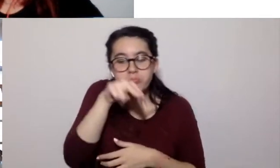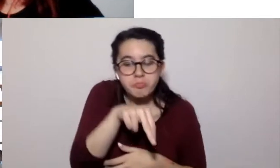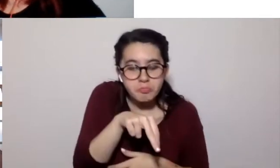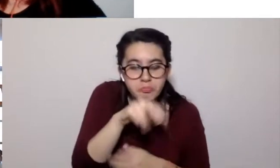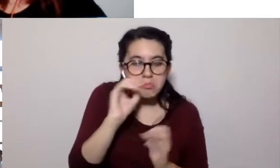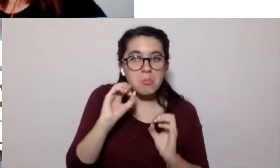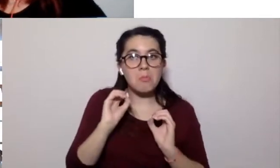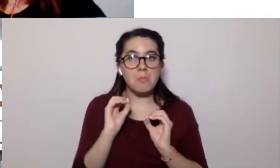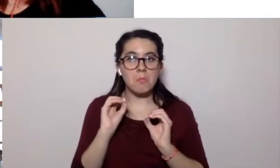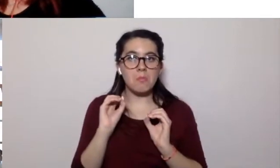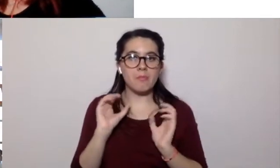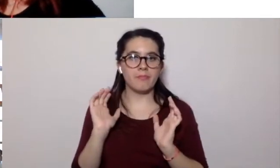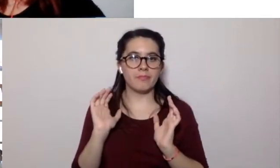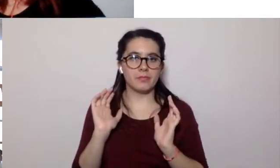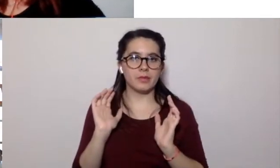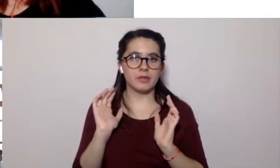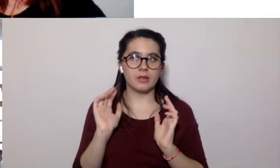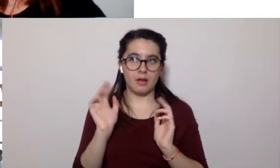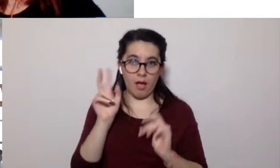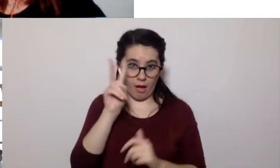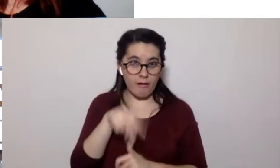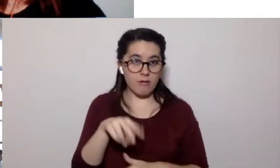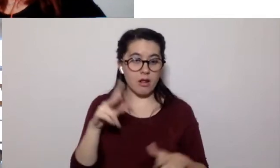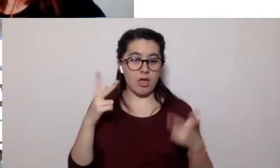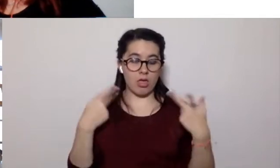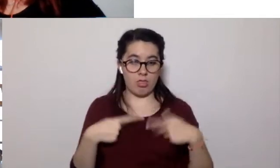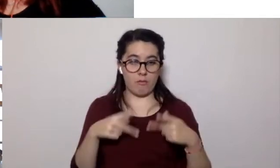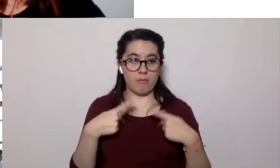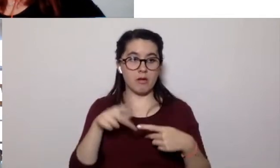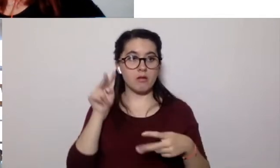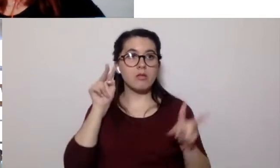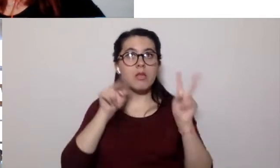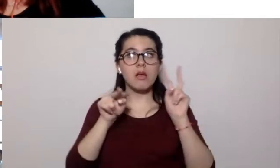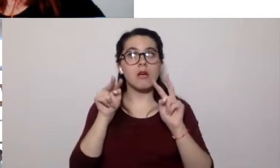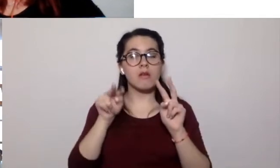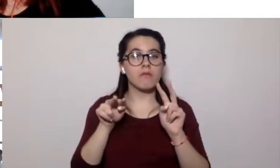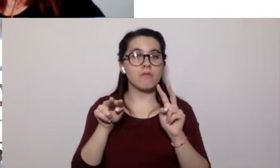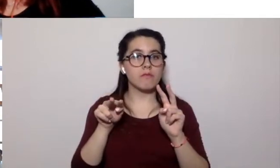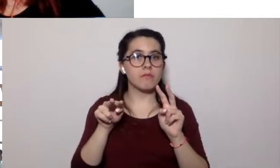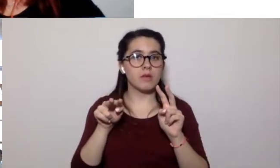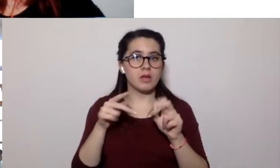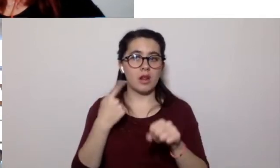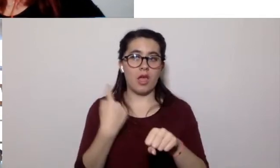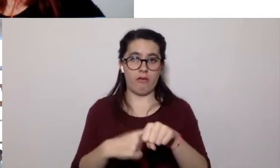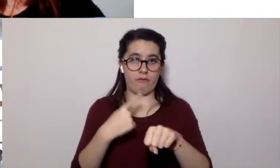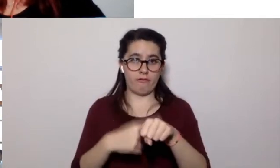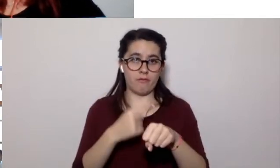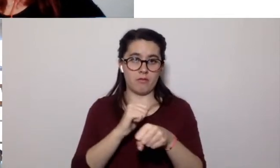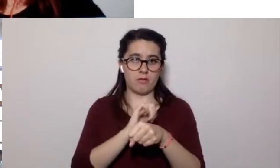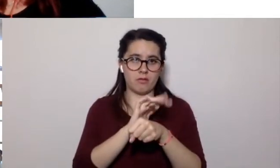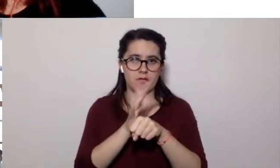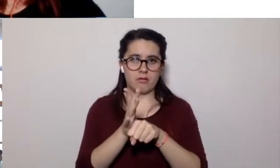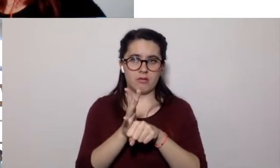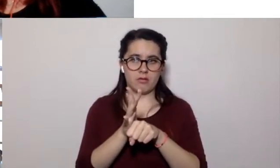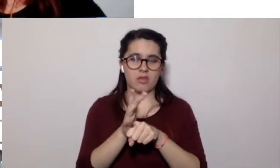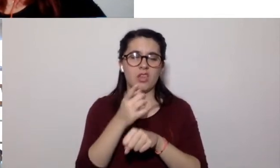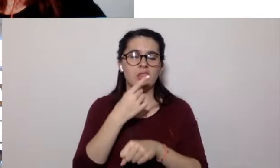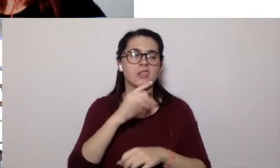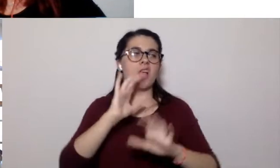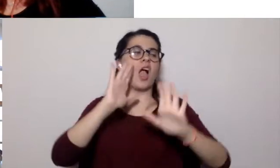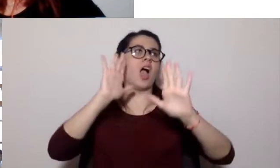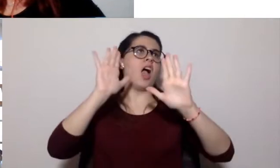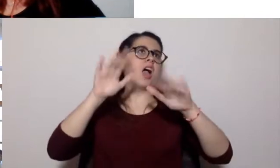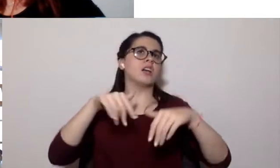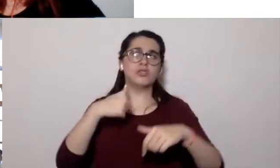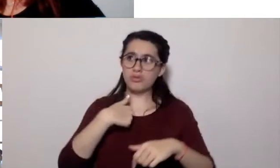Hemos visto un montón de casos de gente de contagiada que es, ay, pues es que nada, no, o sea, de verdad sí